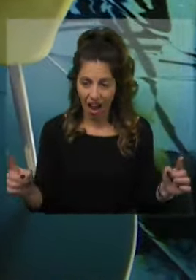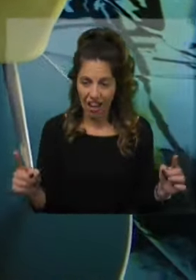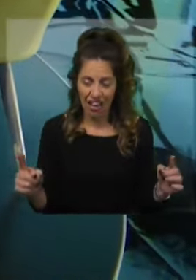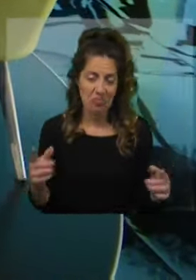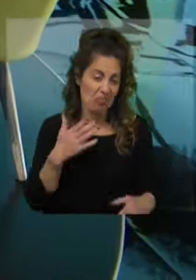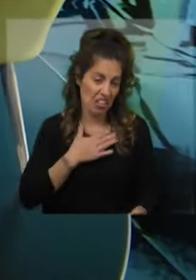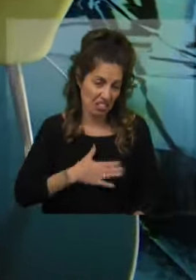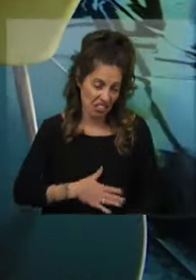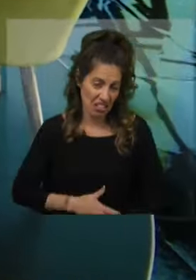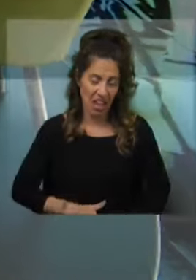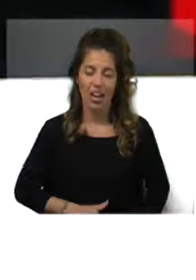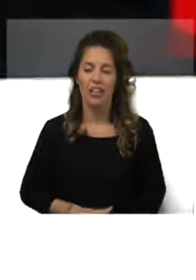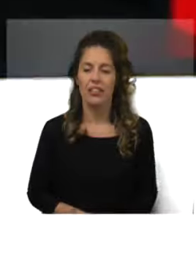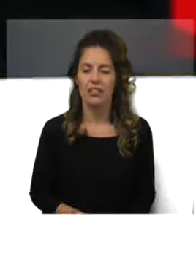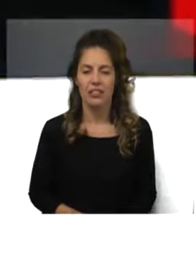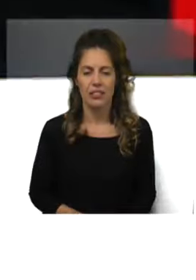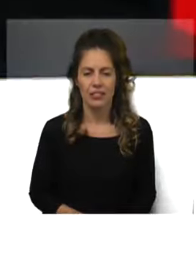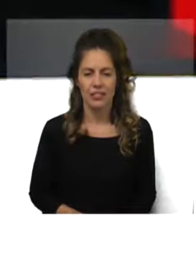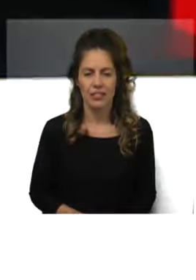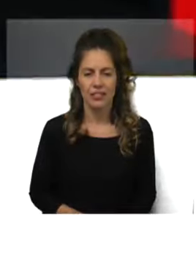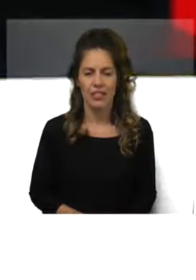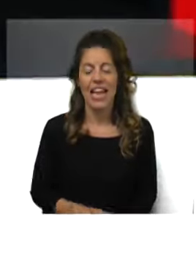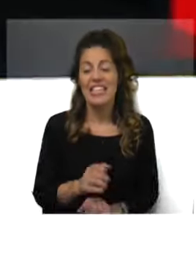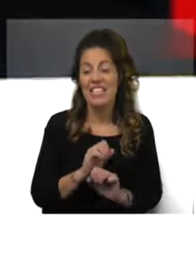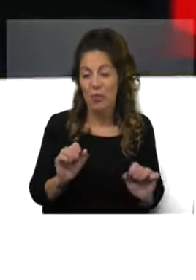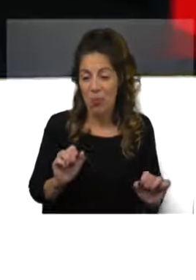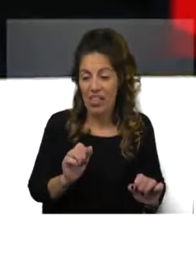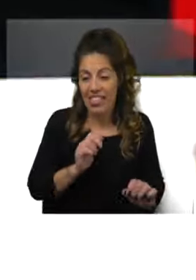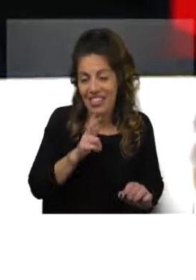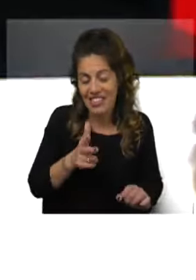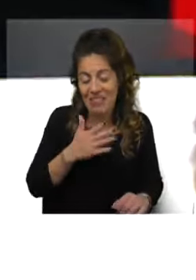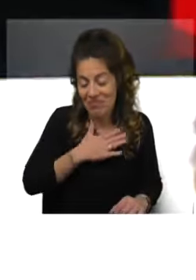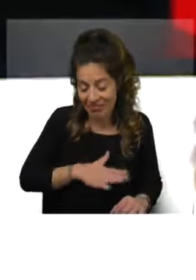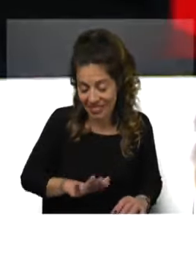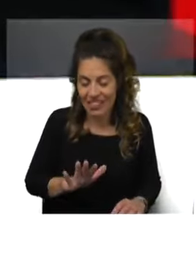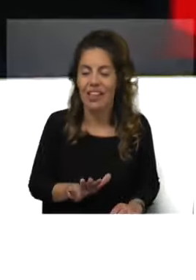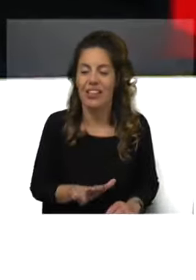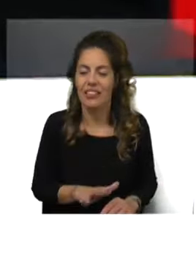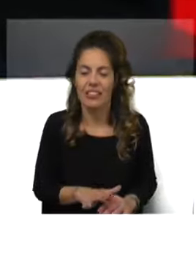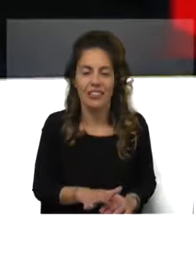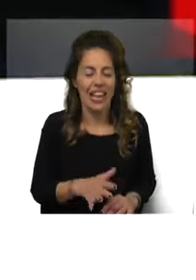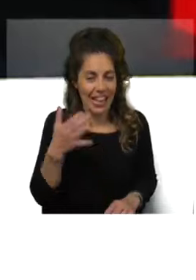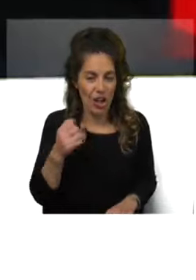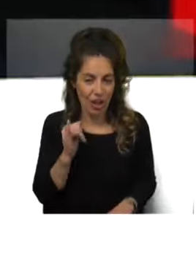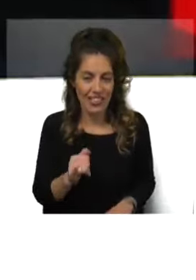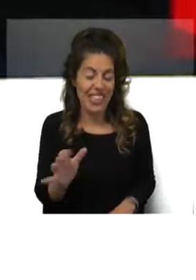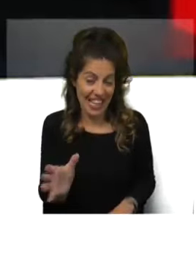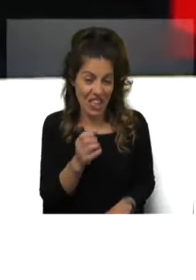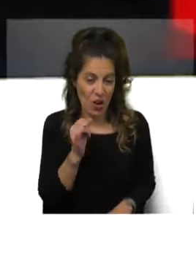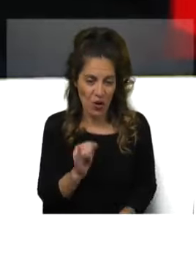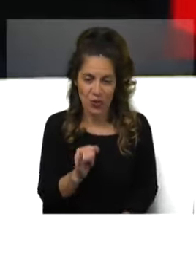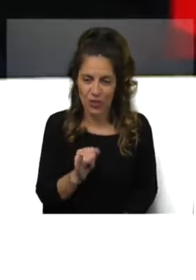lammle eh si se puede decir digamos este eh creo que sí que se logró